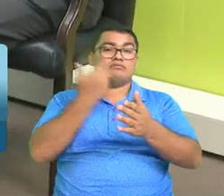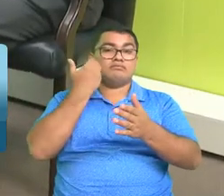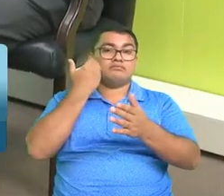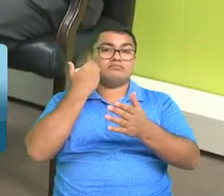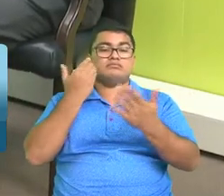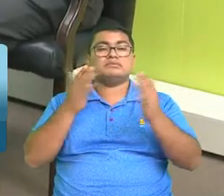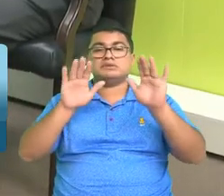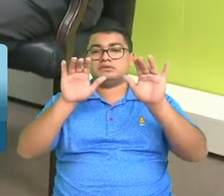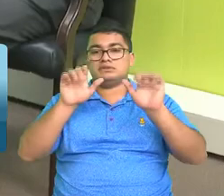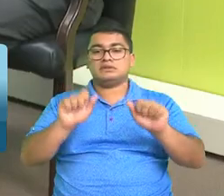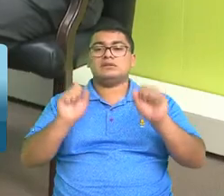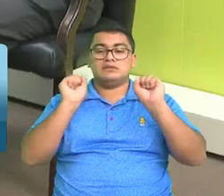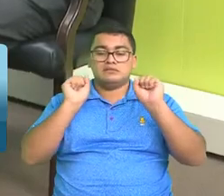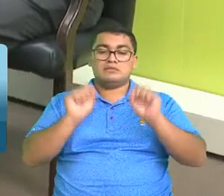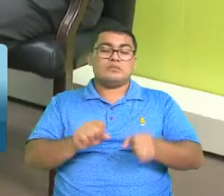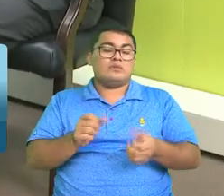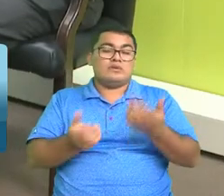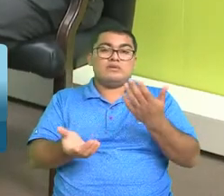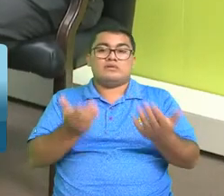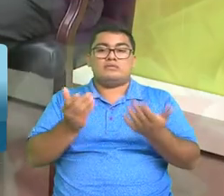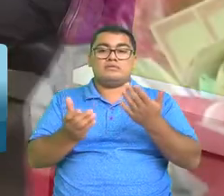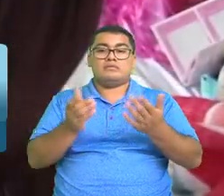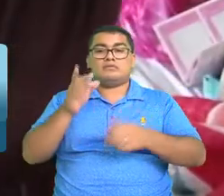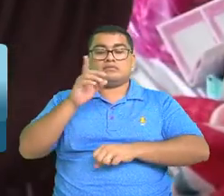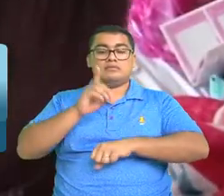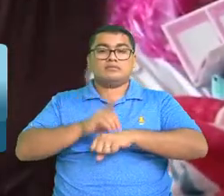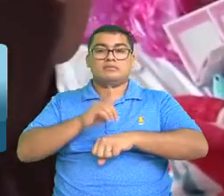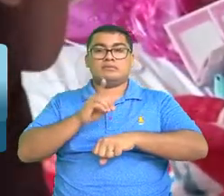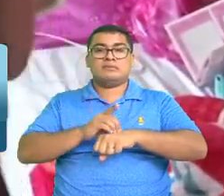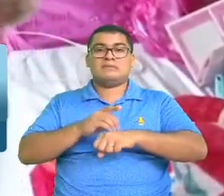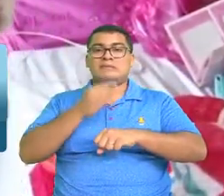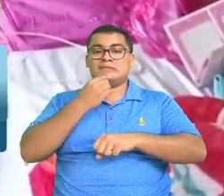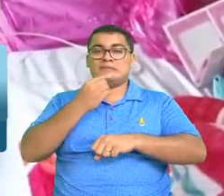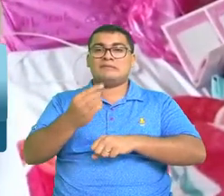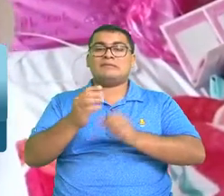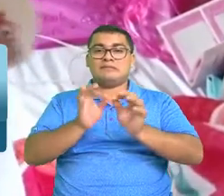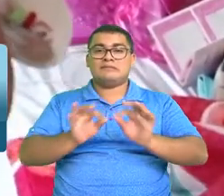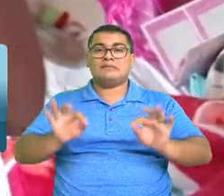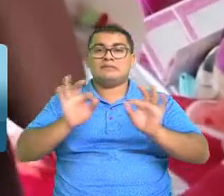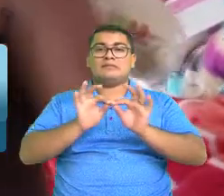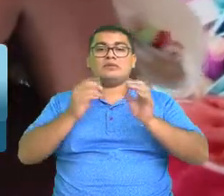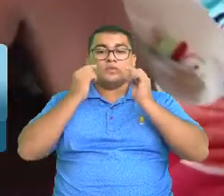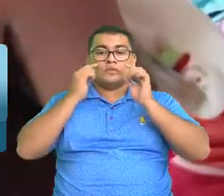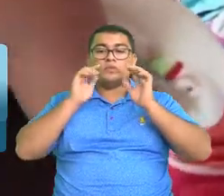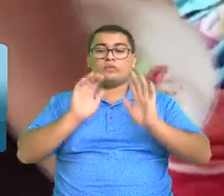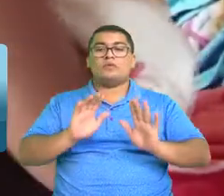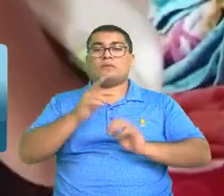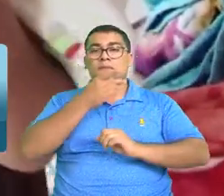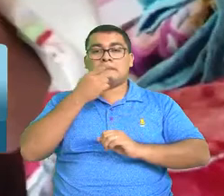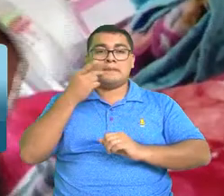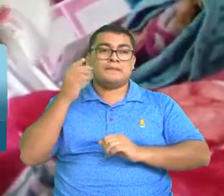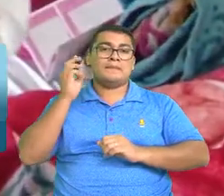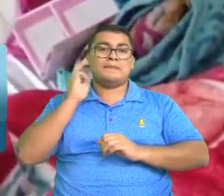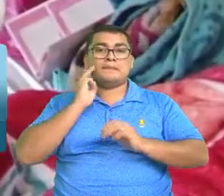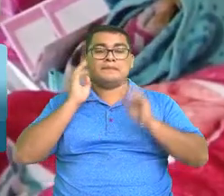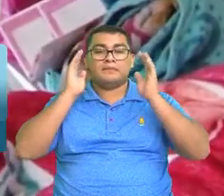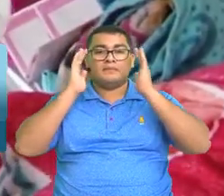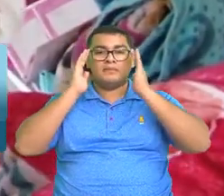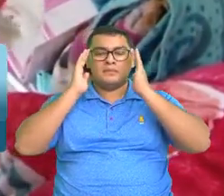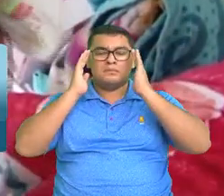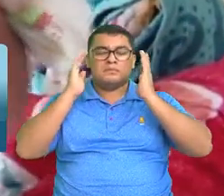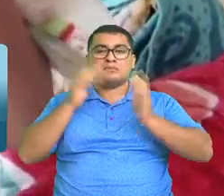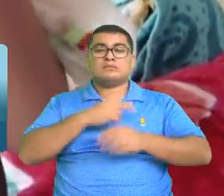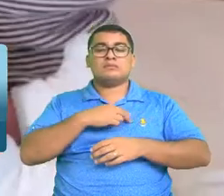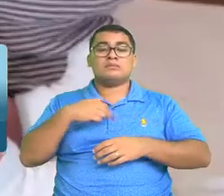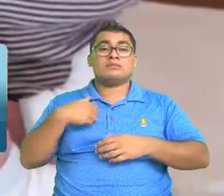ya puede hacer la sospecha clínica, ¿verdad? Y lo que le damos es la seguridad al papá, a la mamá, ¿verdad? De que